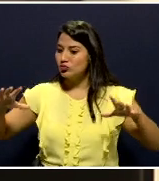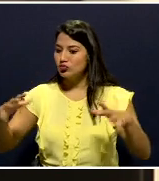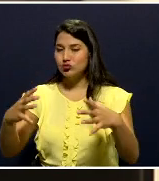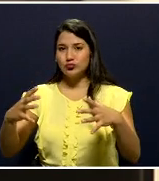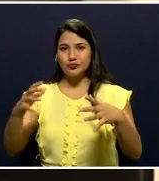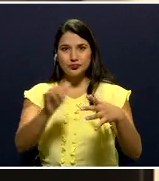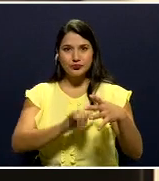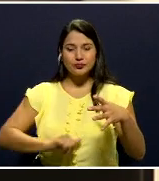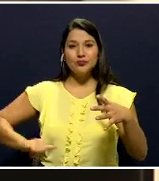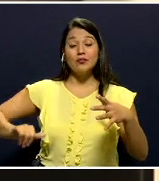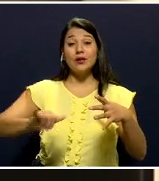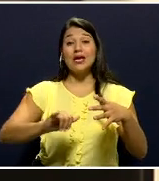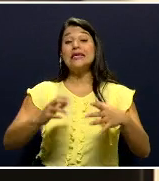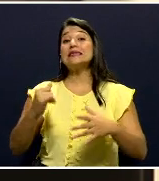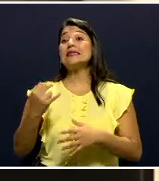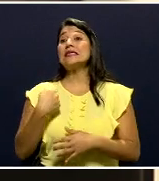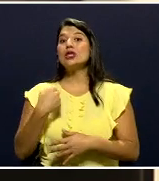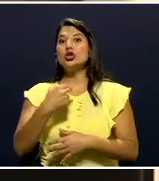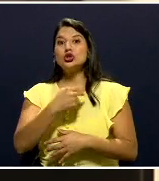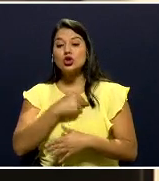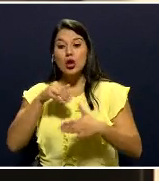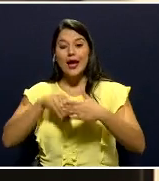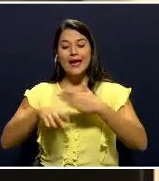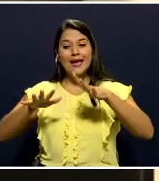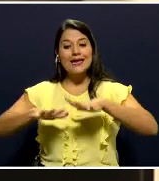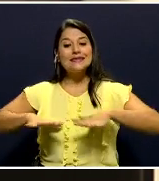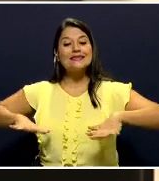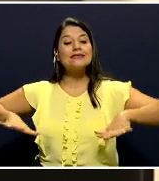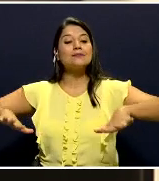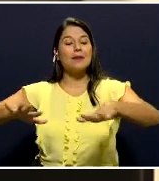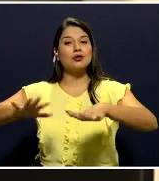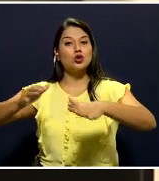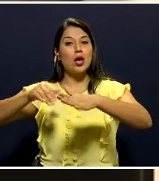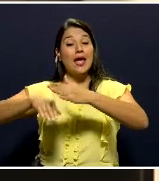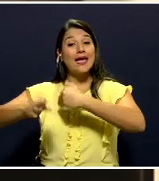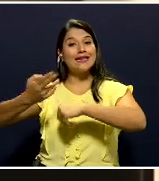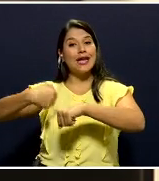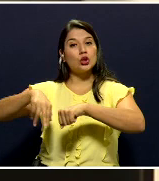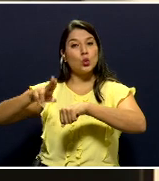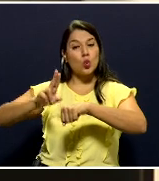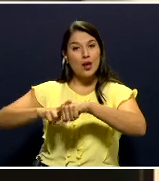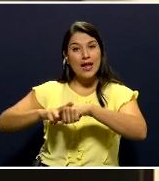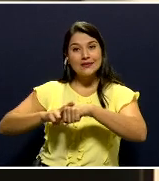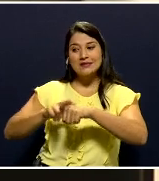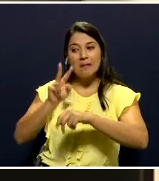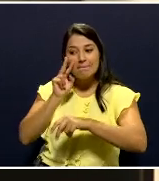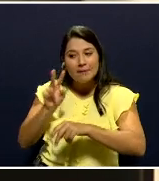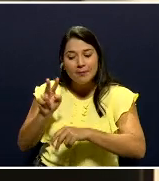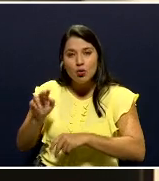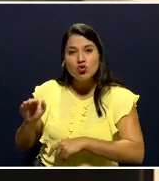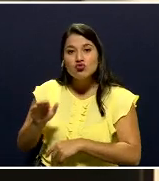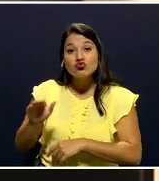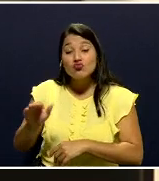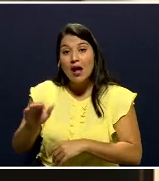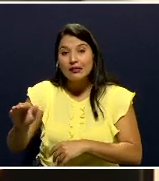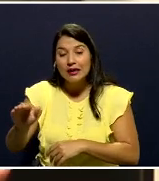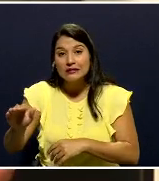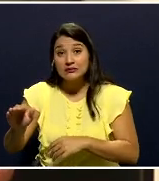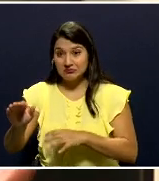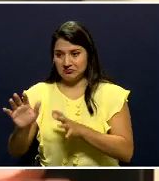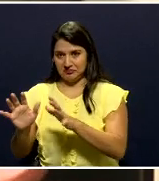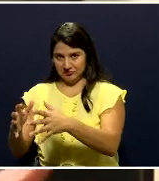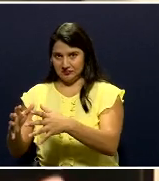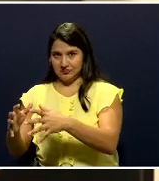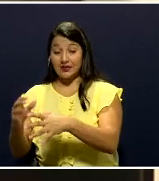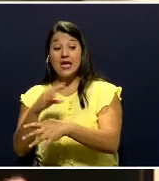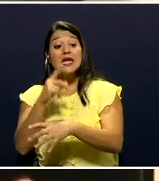un ecosistema, en un espacio, en la naturaleza, encontramos una población de ratas y encontramos una población